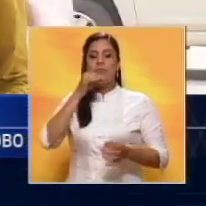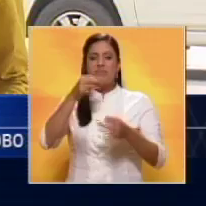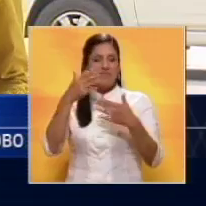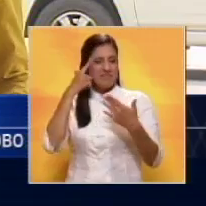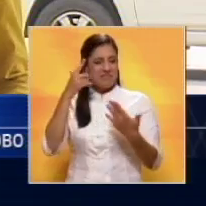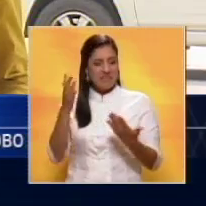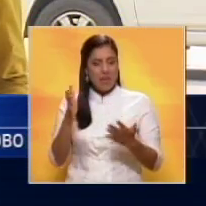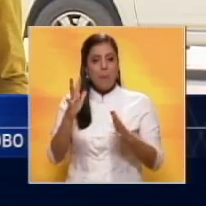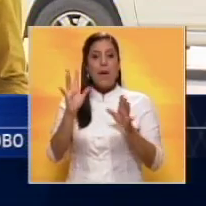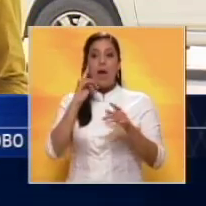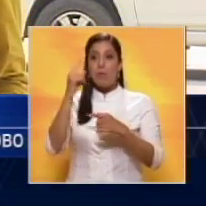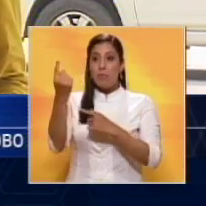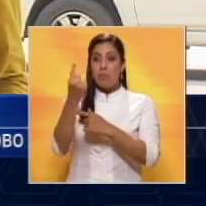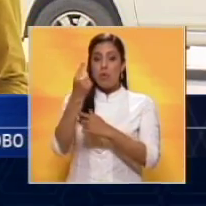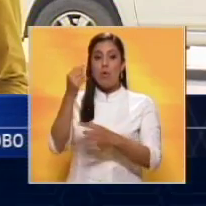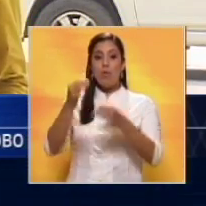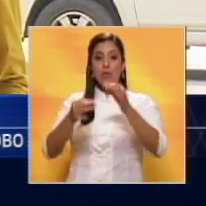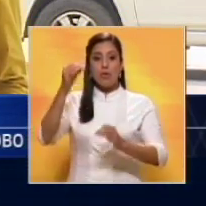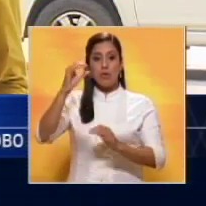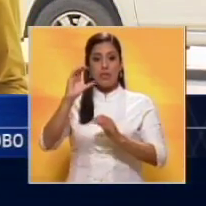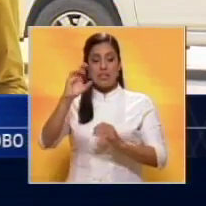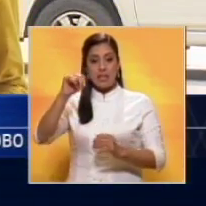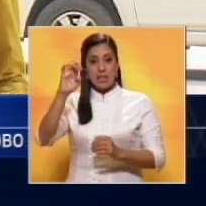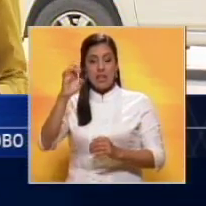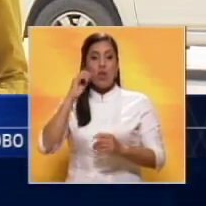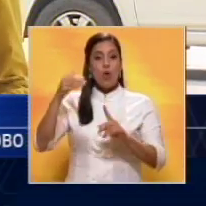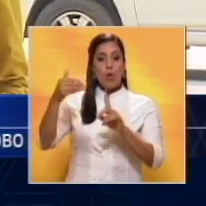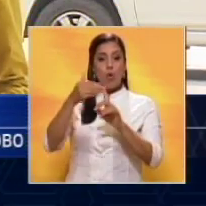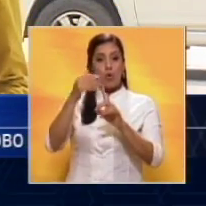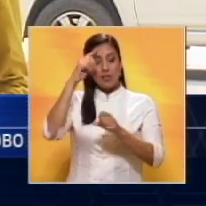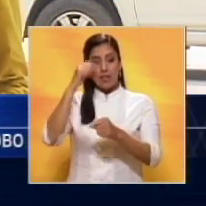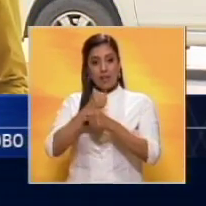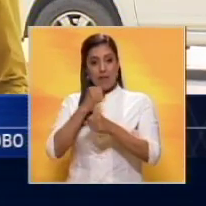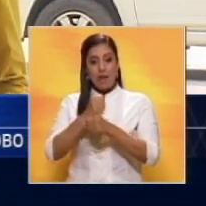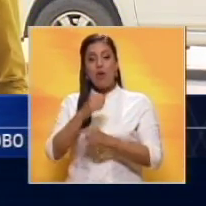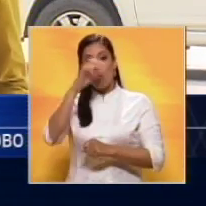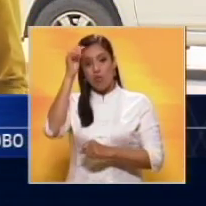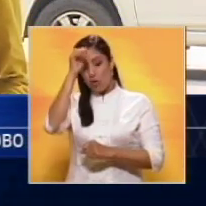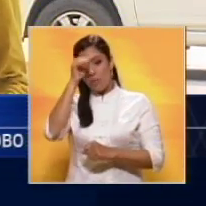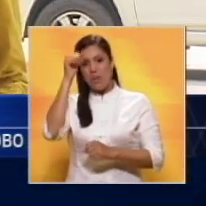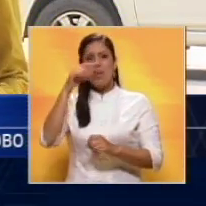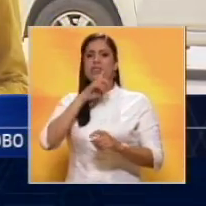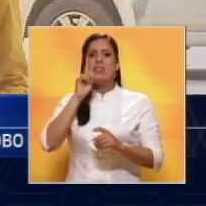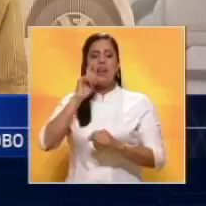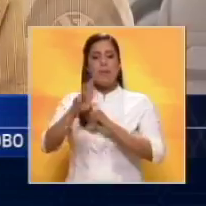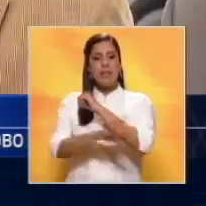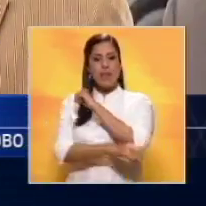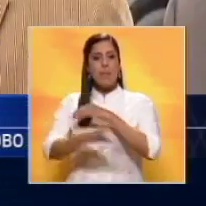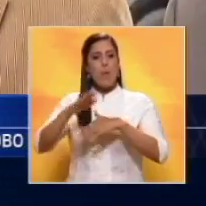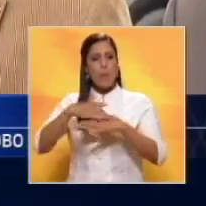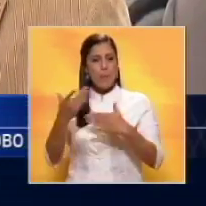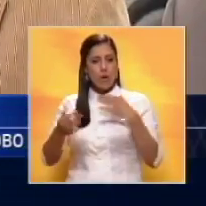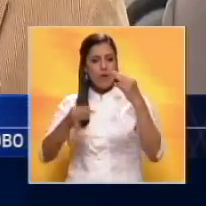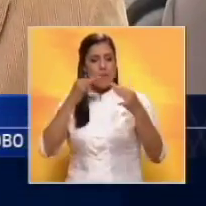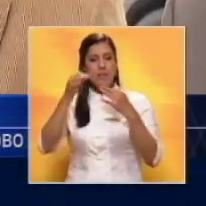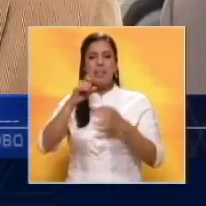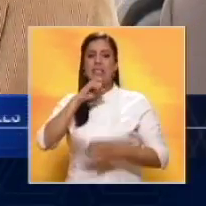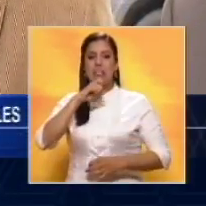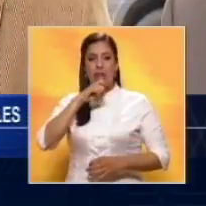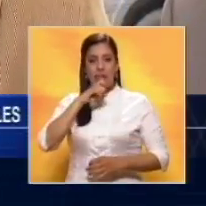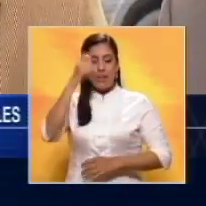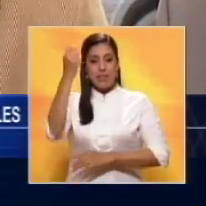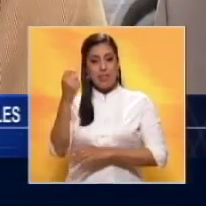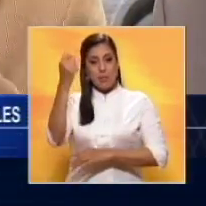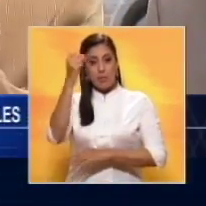consideró que cualquier sentencia de la Sala Electoral del Tribunal Supremo de Justicia en contra de la jornada de este domingo sería un delito, esto en virtud de los señalamientos que ha hecho